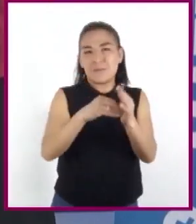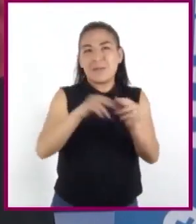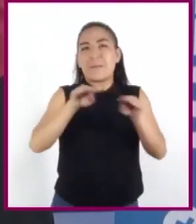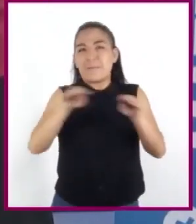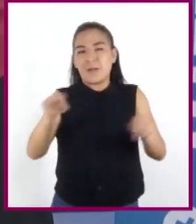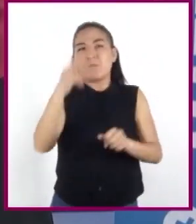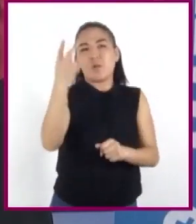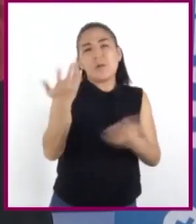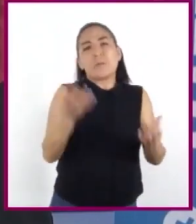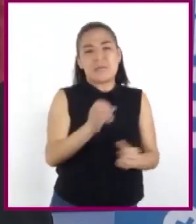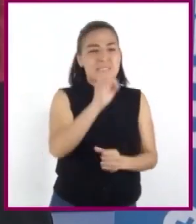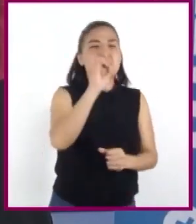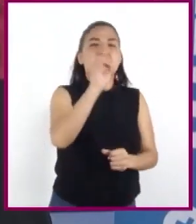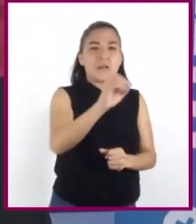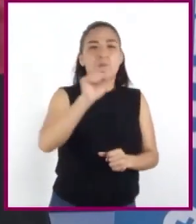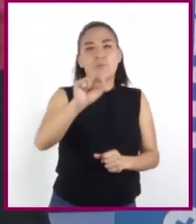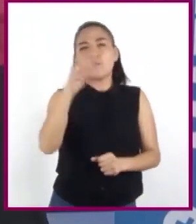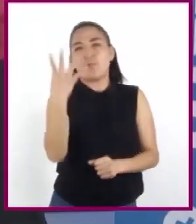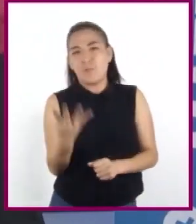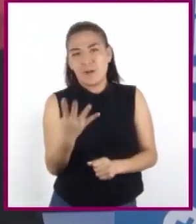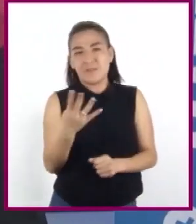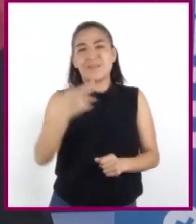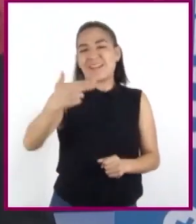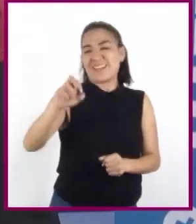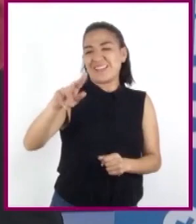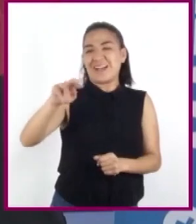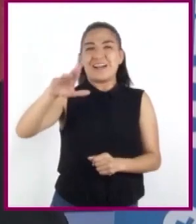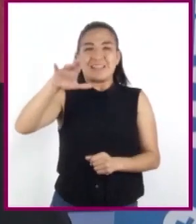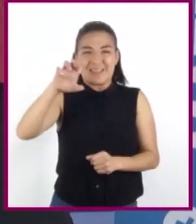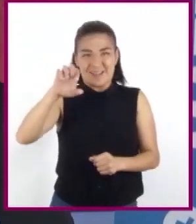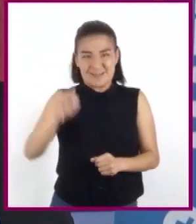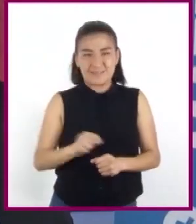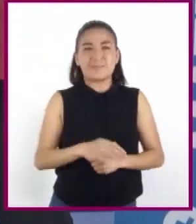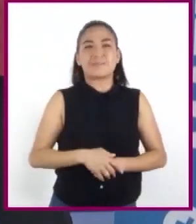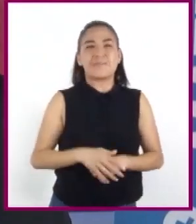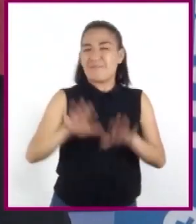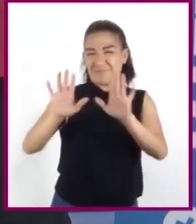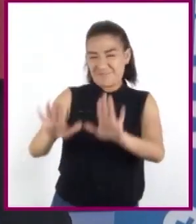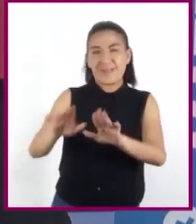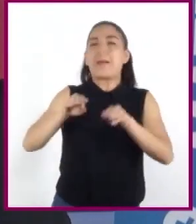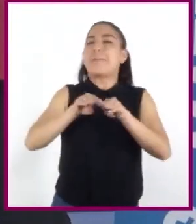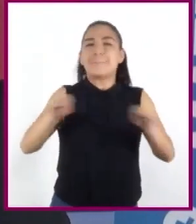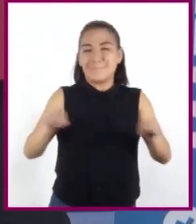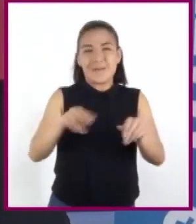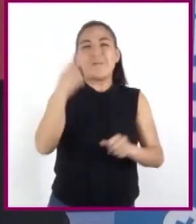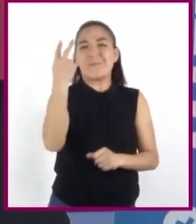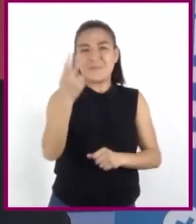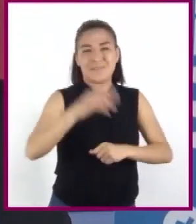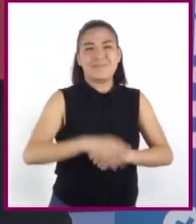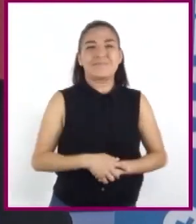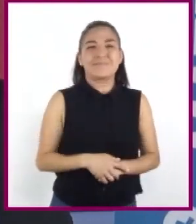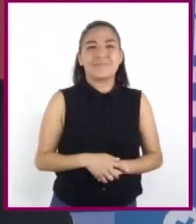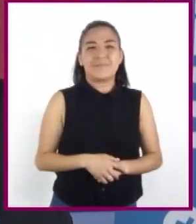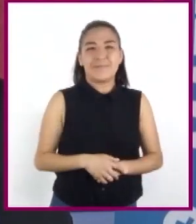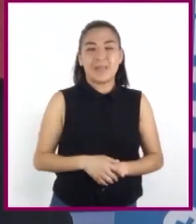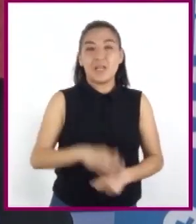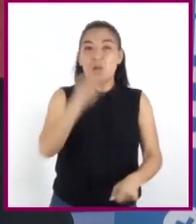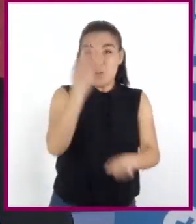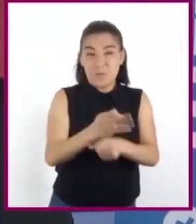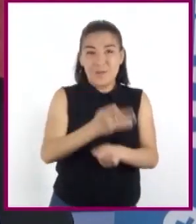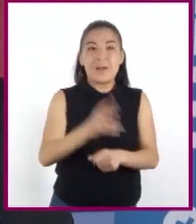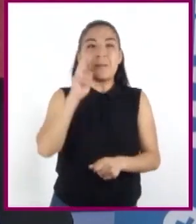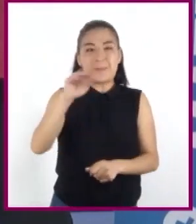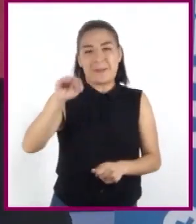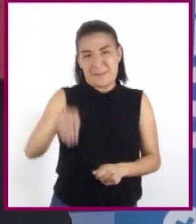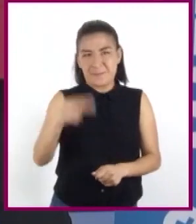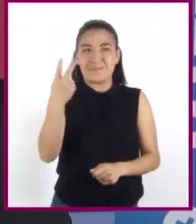o 0,4 hectáreas si lo quieres ver en otra magnitud. Dejémoslo en metros cuadrados. Por el momento,